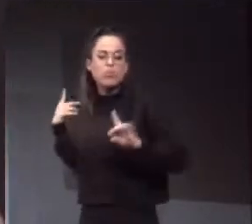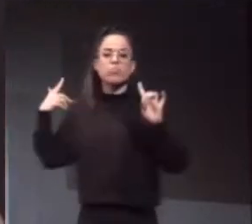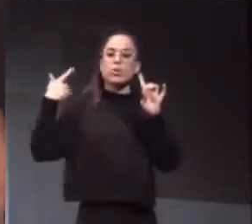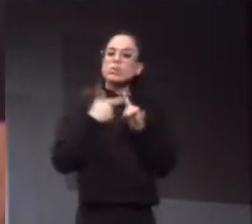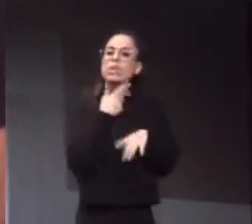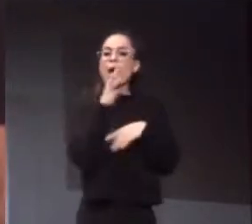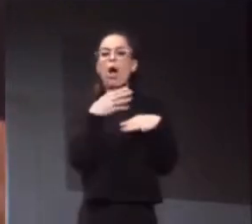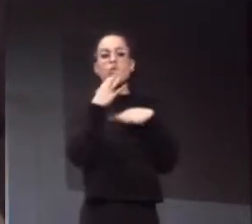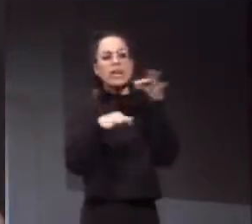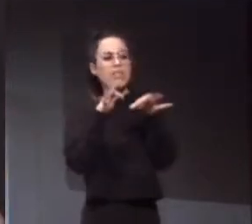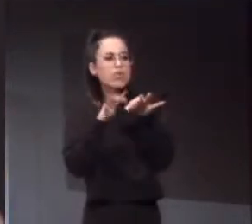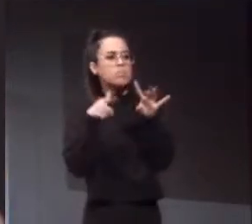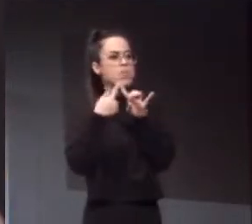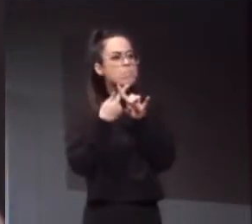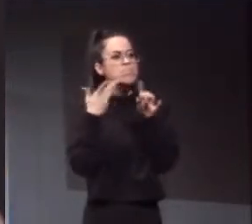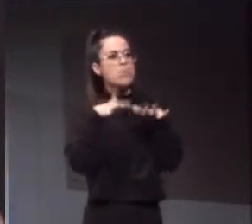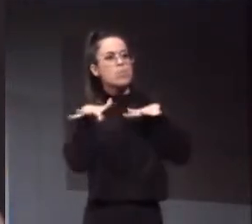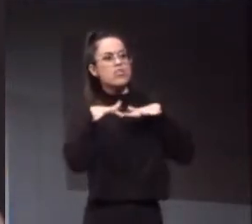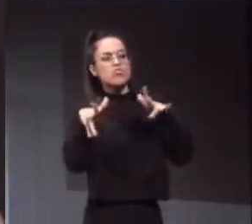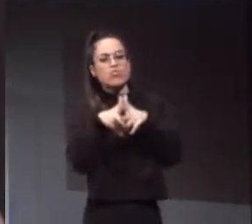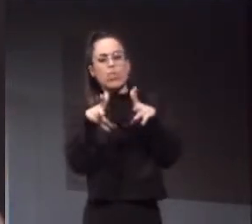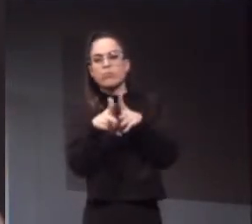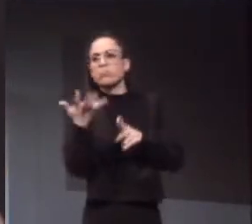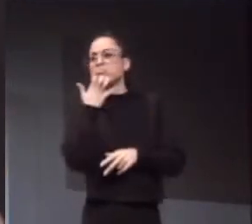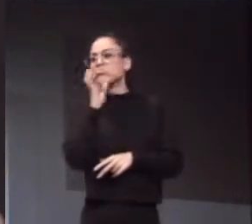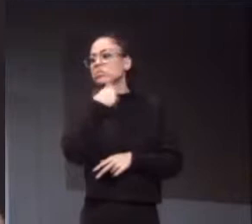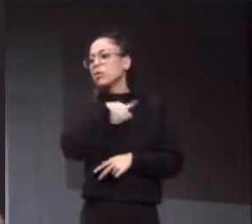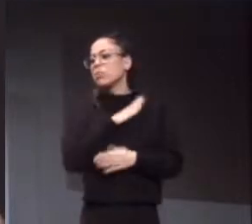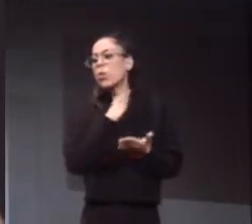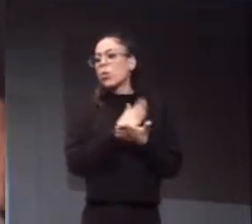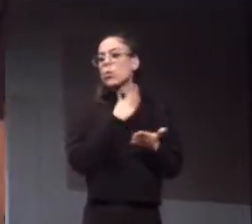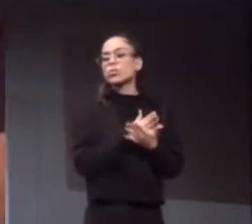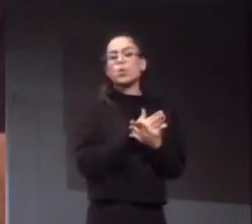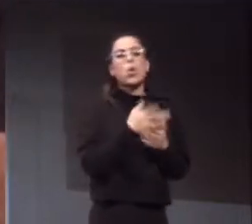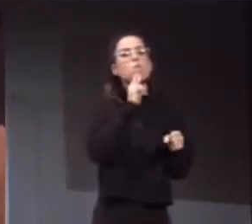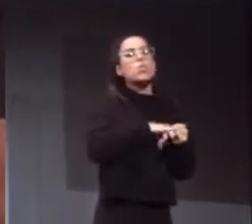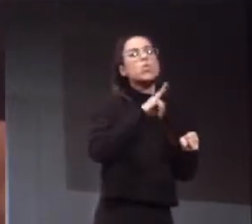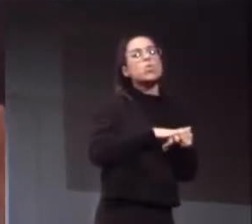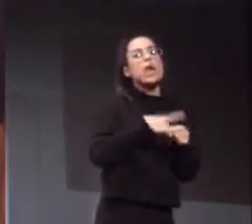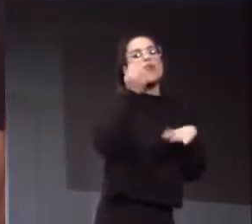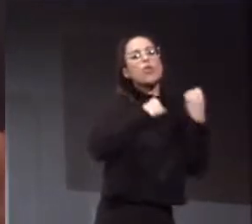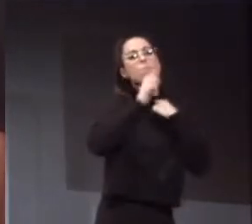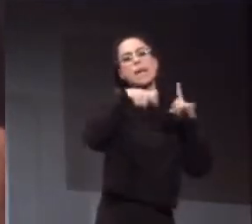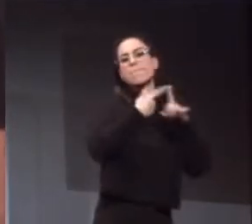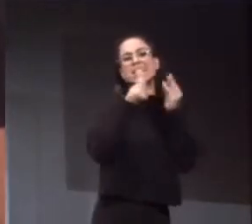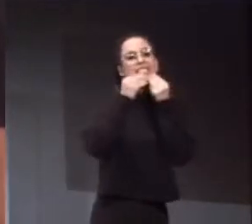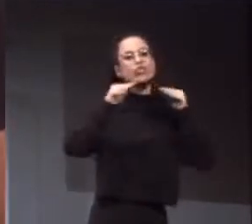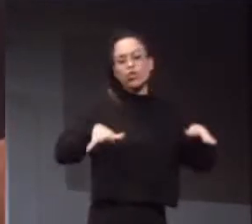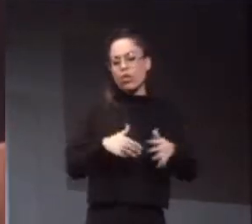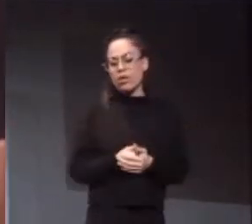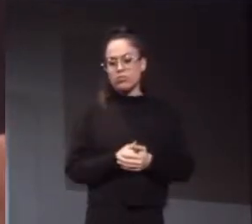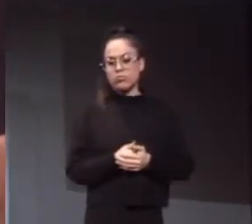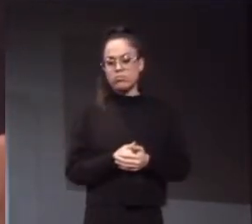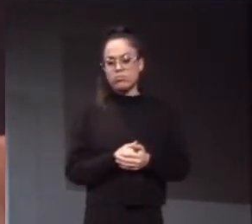los movimientos sociales pues para un curso que es los lunes de economía y de historia lo cual hay sesiones durante